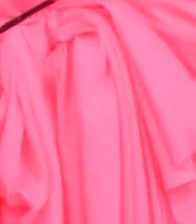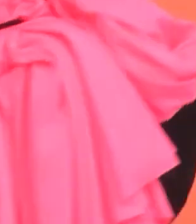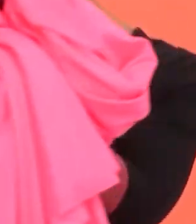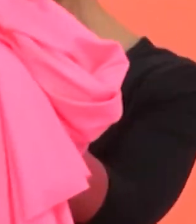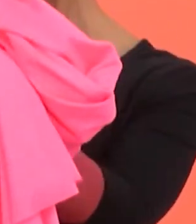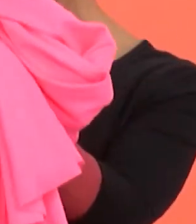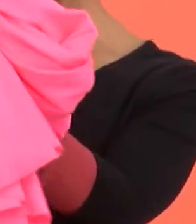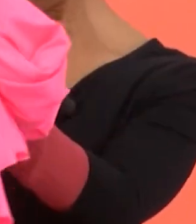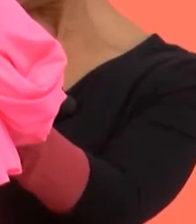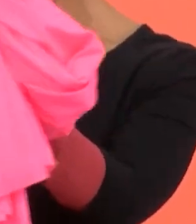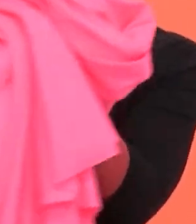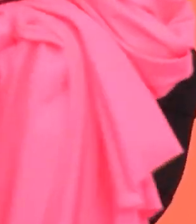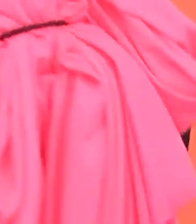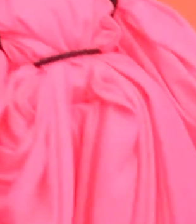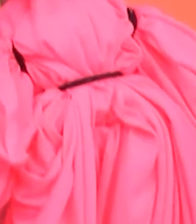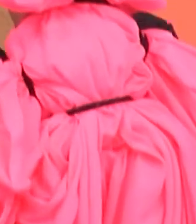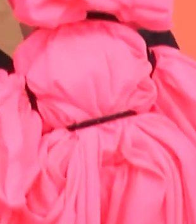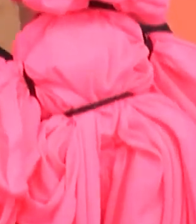Listo,